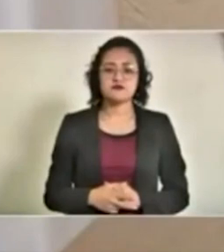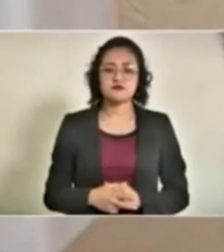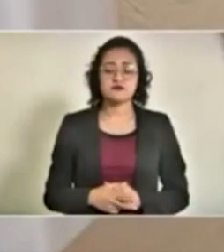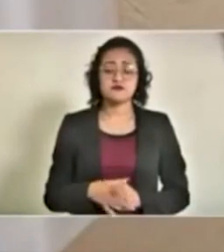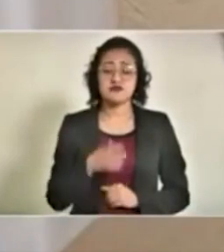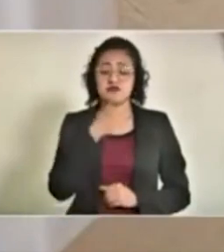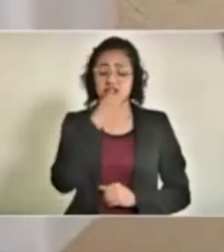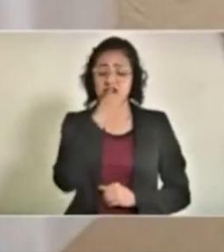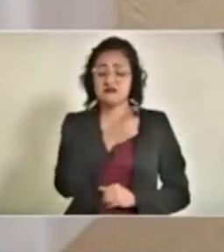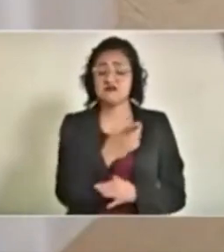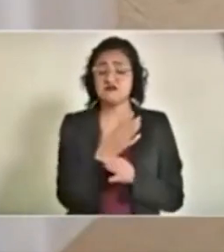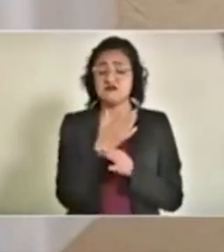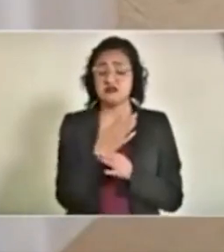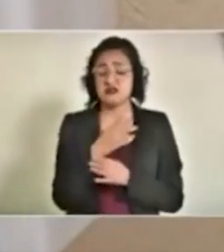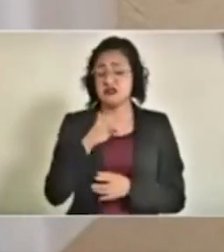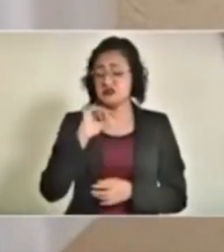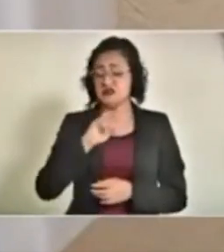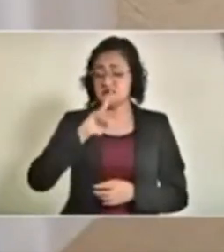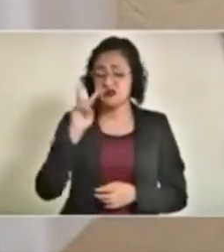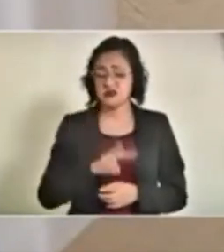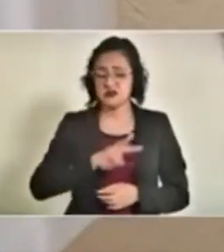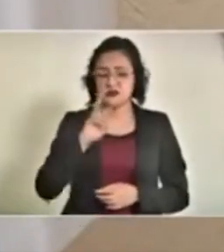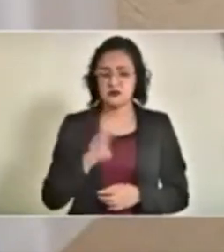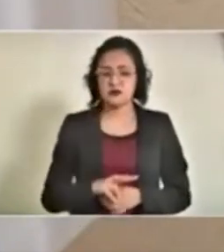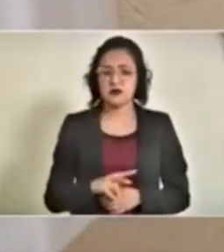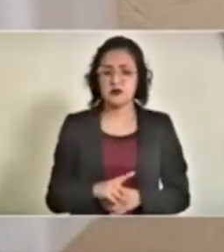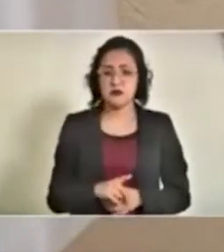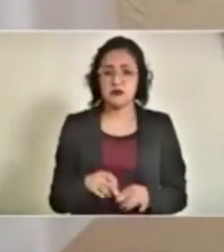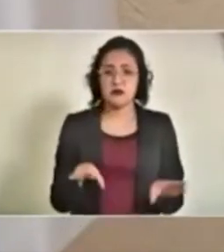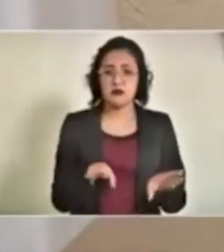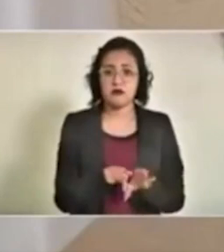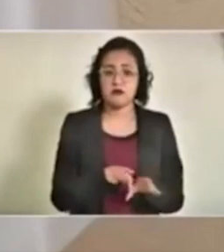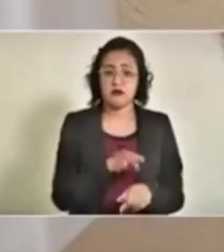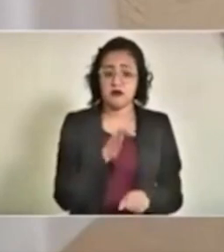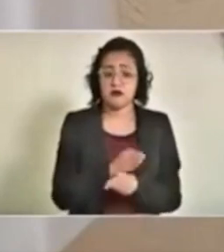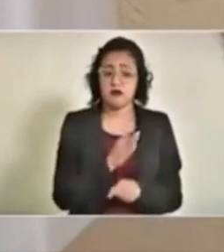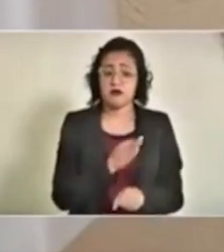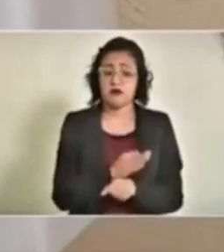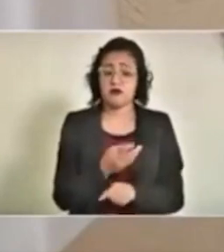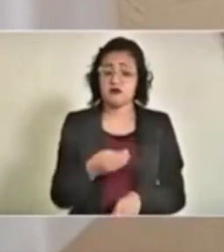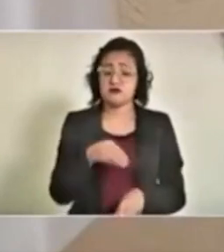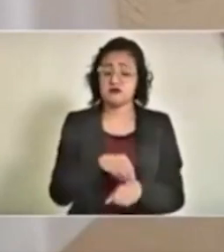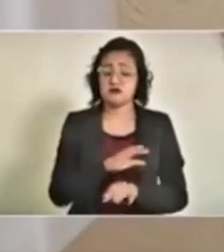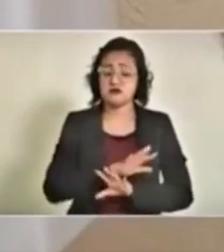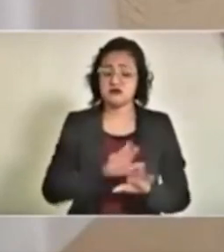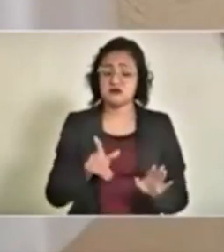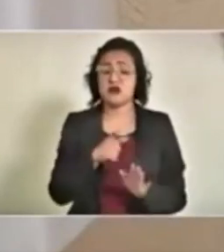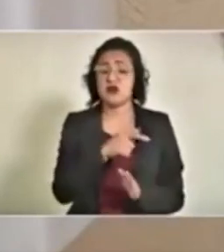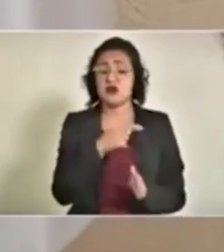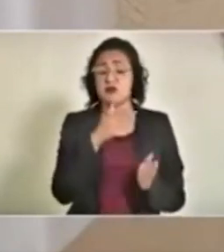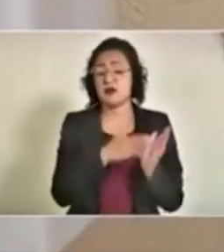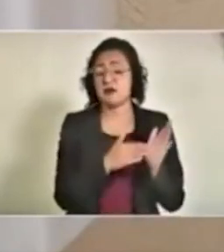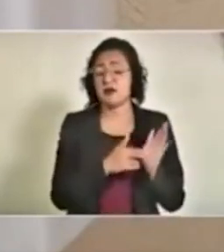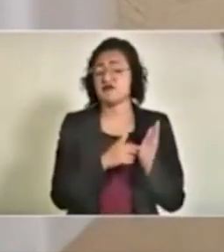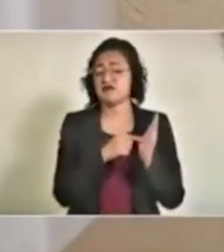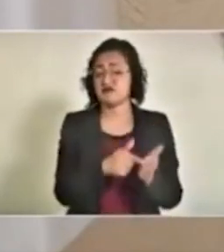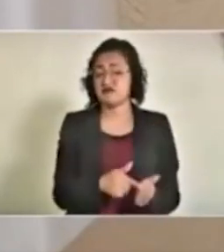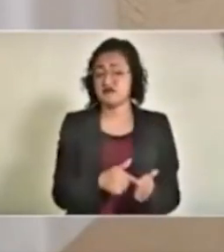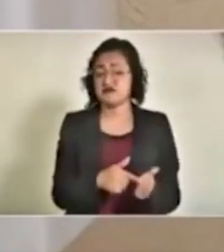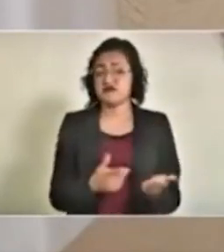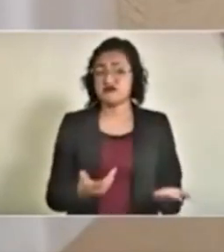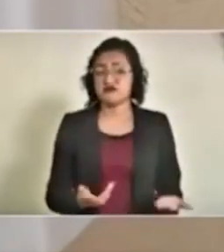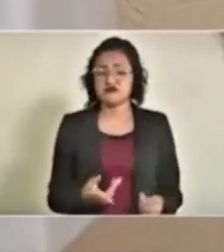afirmaciones, si es que son así como están puestas en la nota informativa,